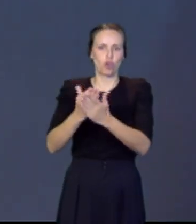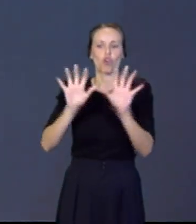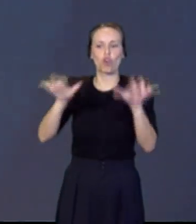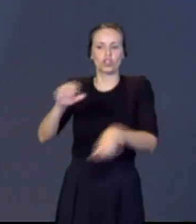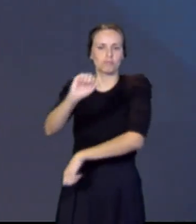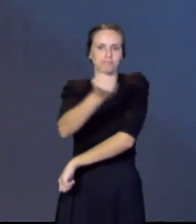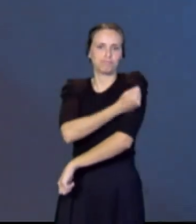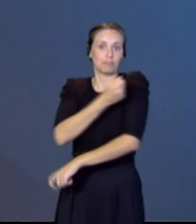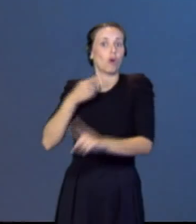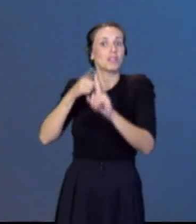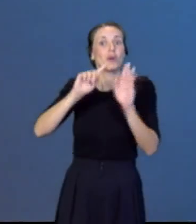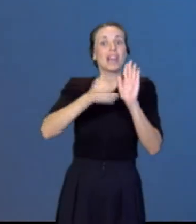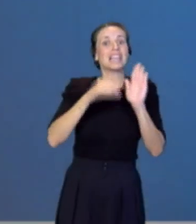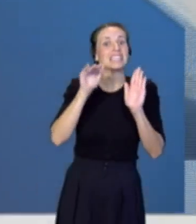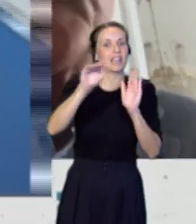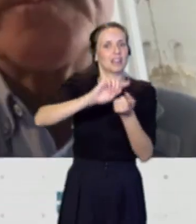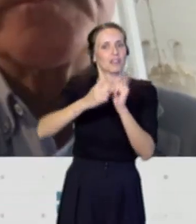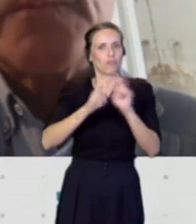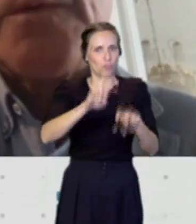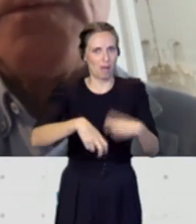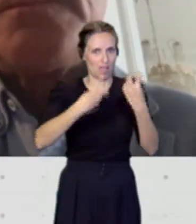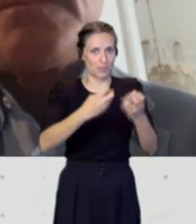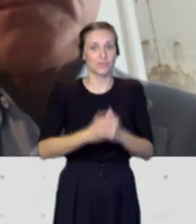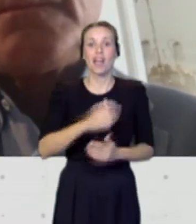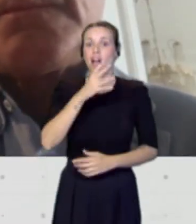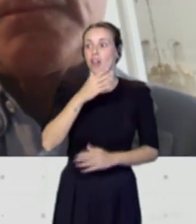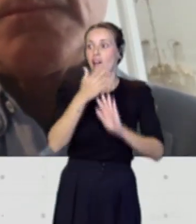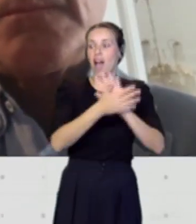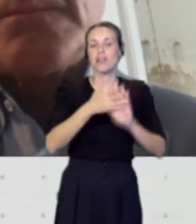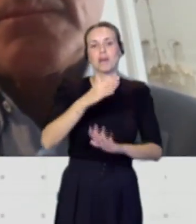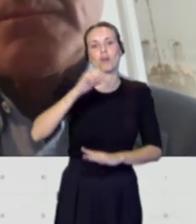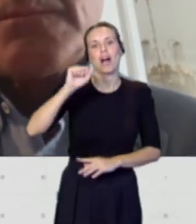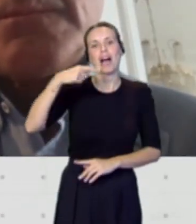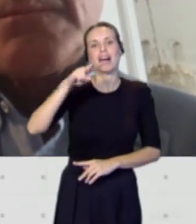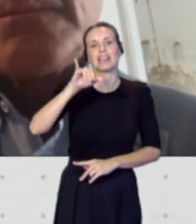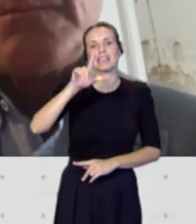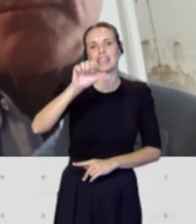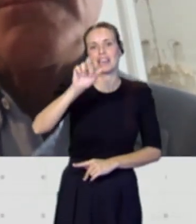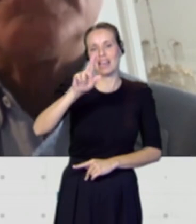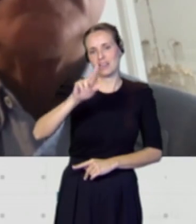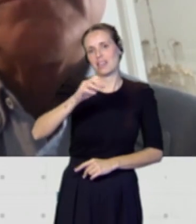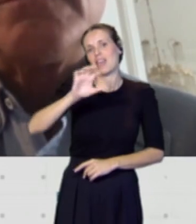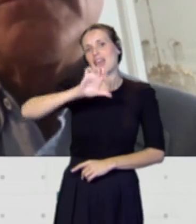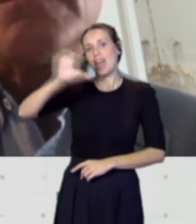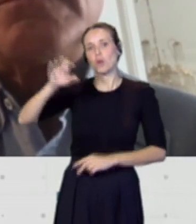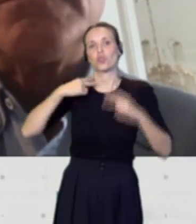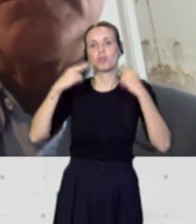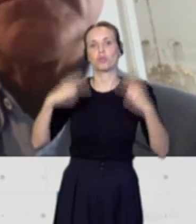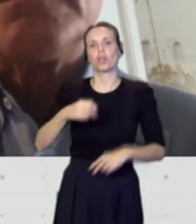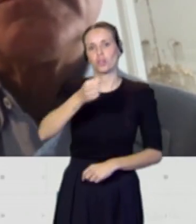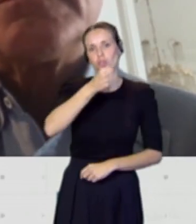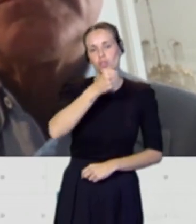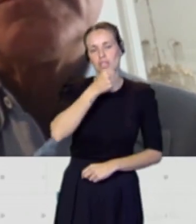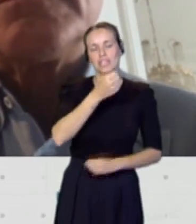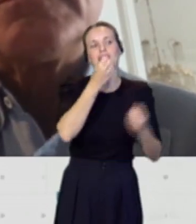reformar la ley de extranjería. Vamos a hablar con Juan Fernando López Aguilar, que es eurodiputado del Partido Socialista. ¿Qué tal? Muy buenos días, señor